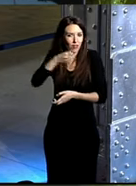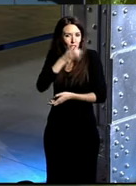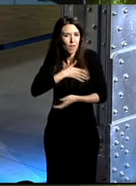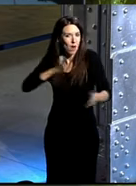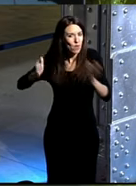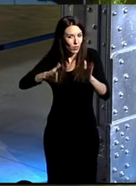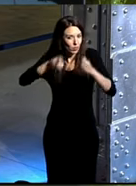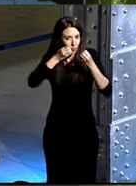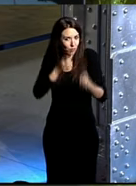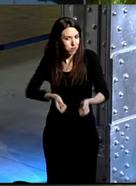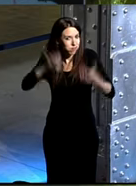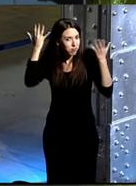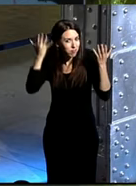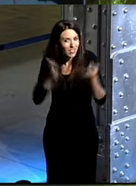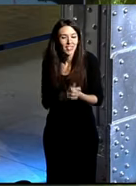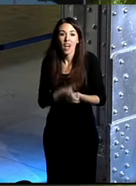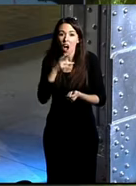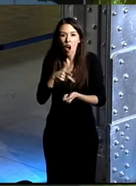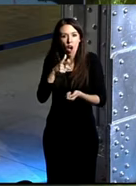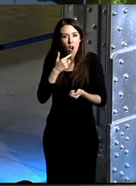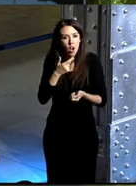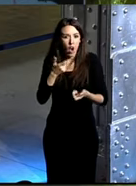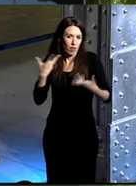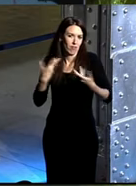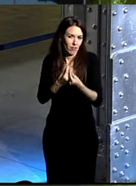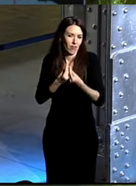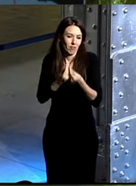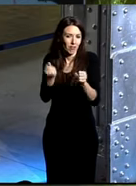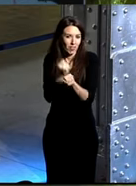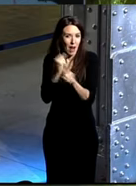buenos momentos. Y bueno, ahora hemos recorrido un largo camino juntos.